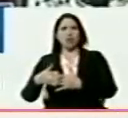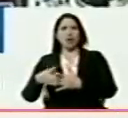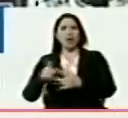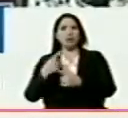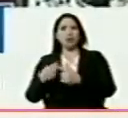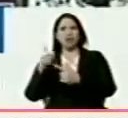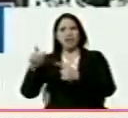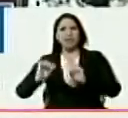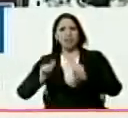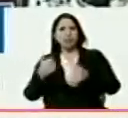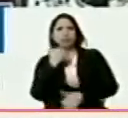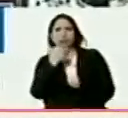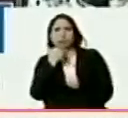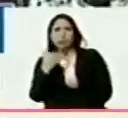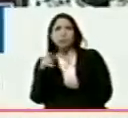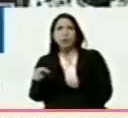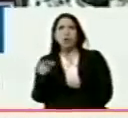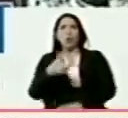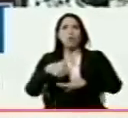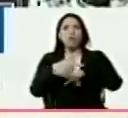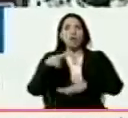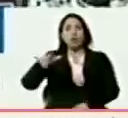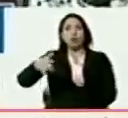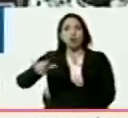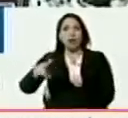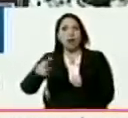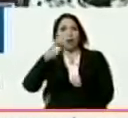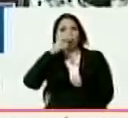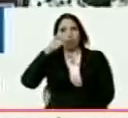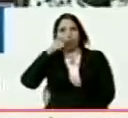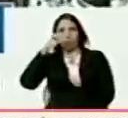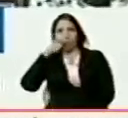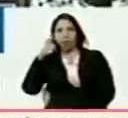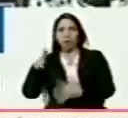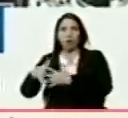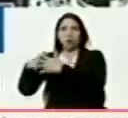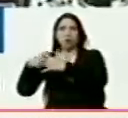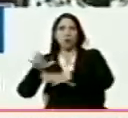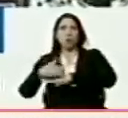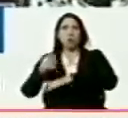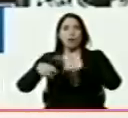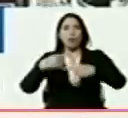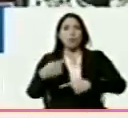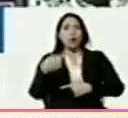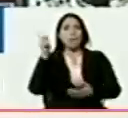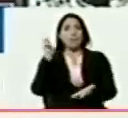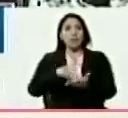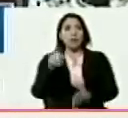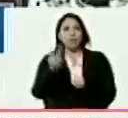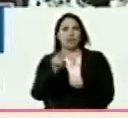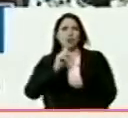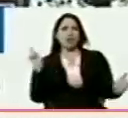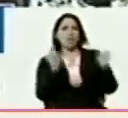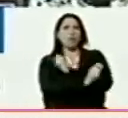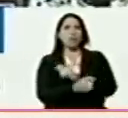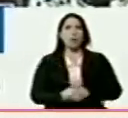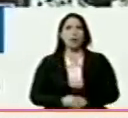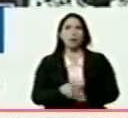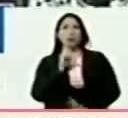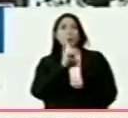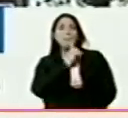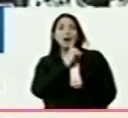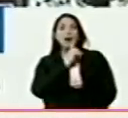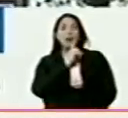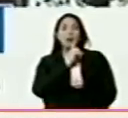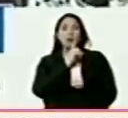ser un gobierno tutelado desde Estados Unidos. Luego vinieron a Venezuela y lo transformaron, o lo llamaron el Pacto